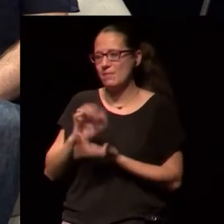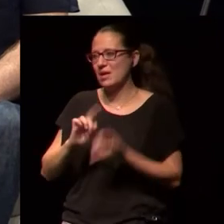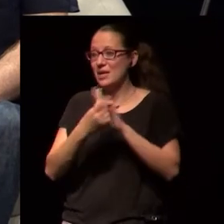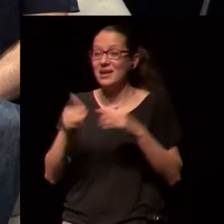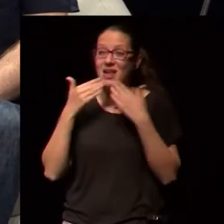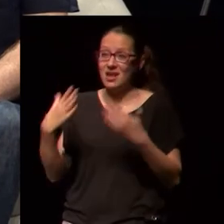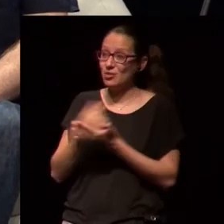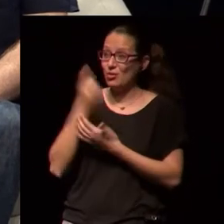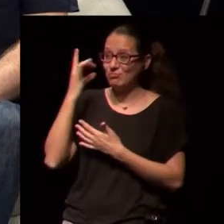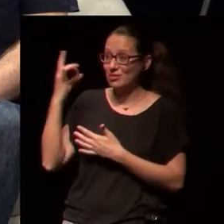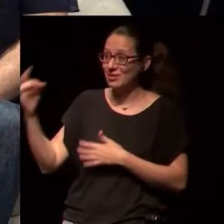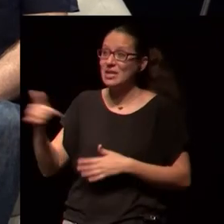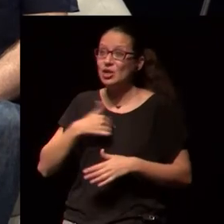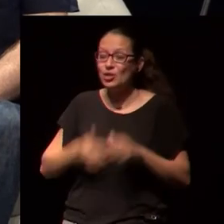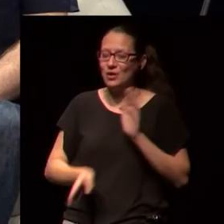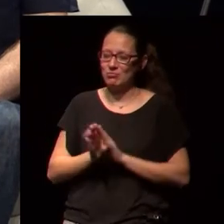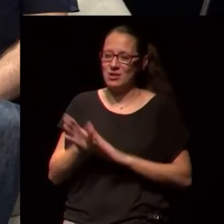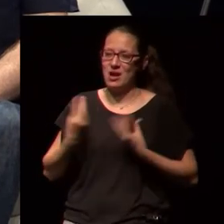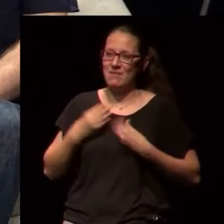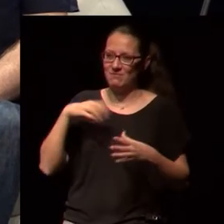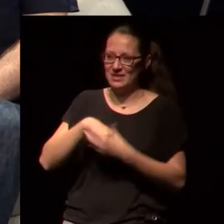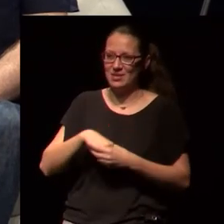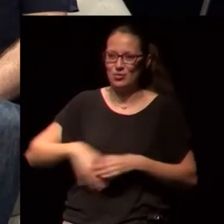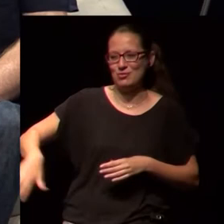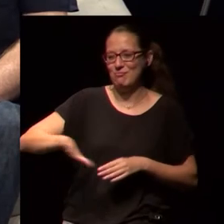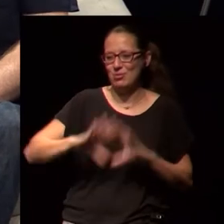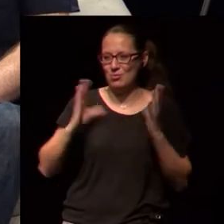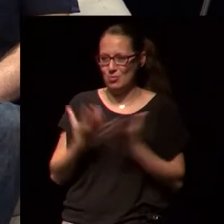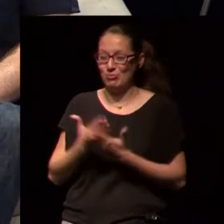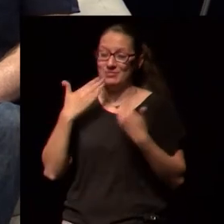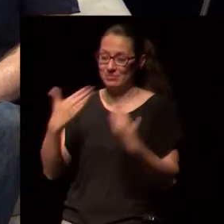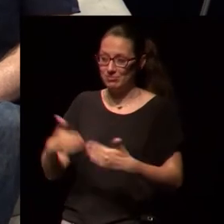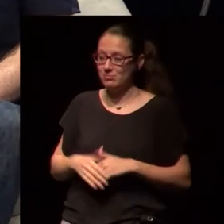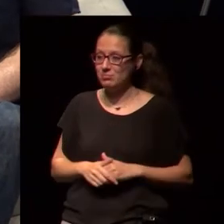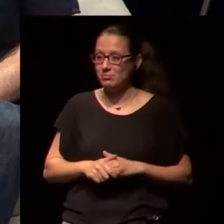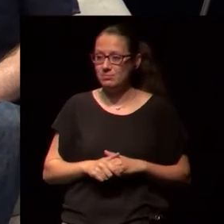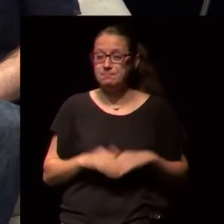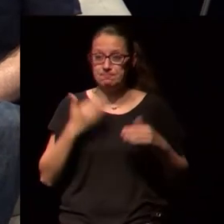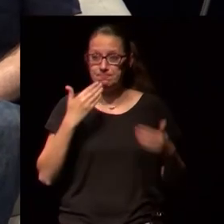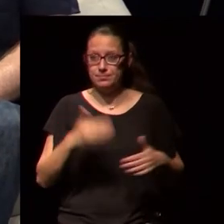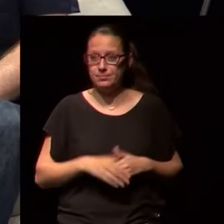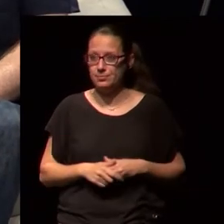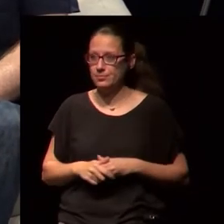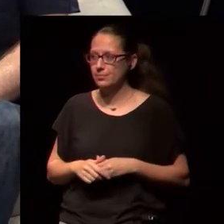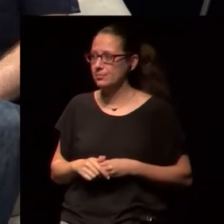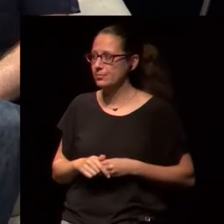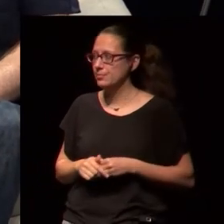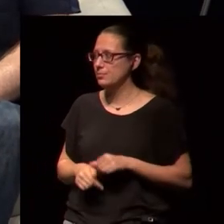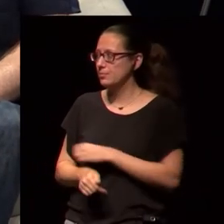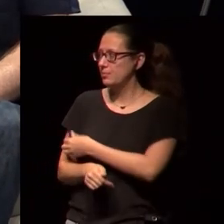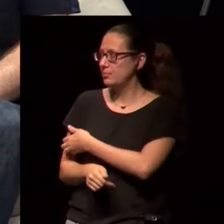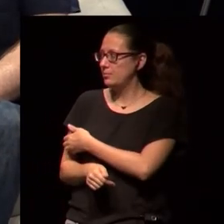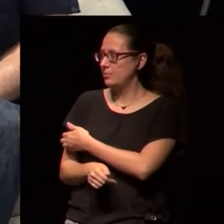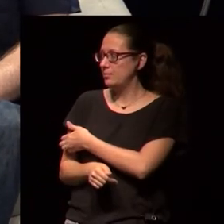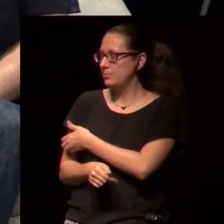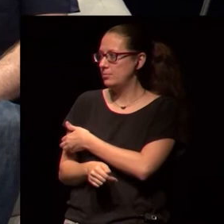los ponentes y yo por mí voy a seguir habitando el espacio del mundo. Gracias. Gracias. Jenny.